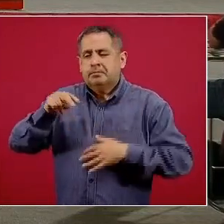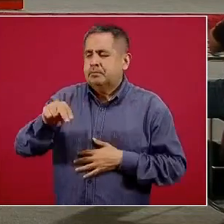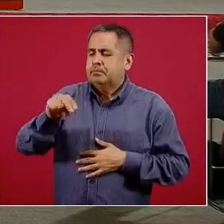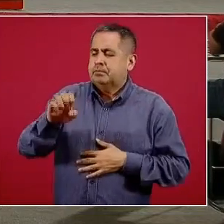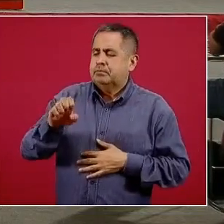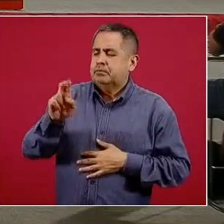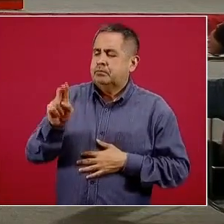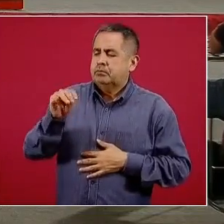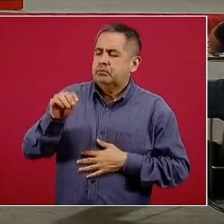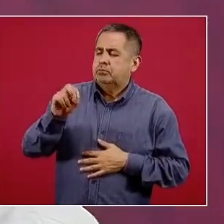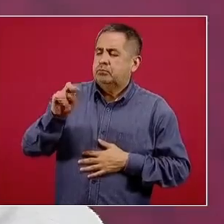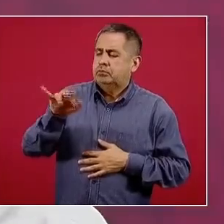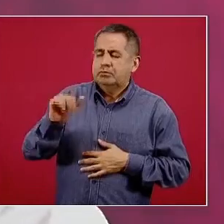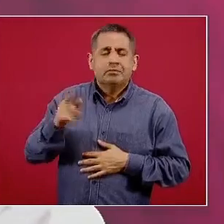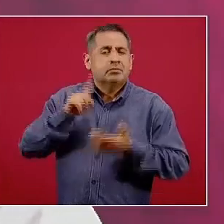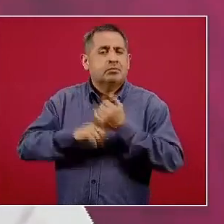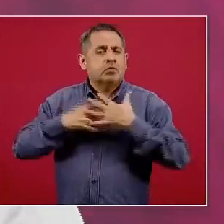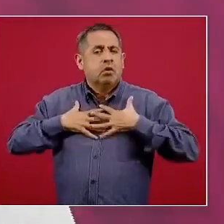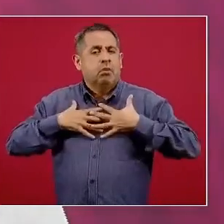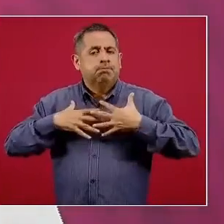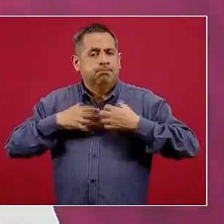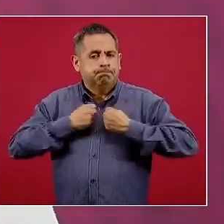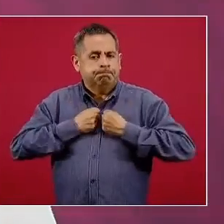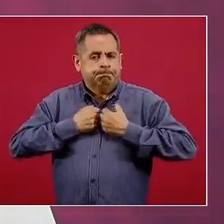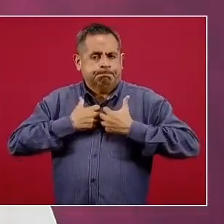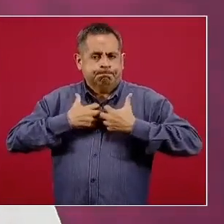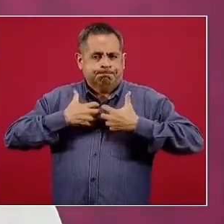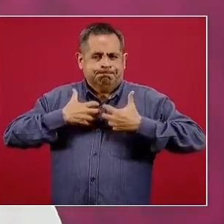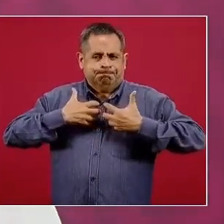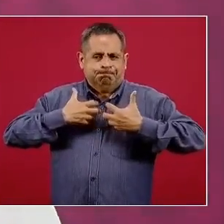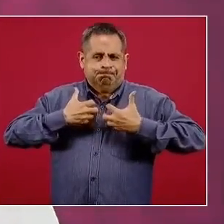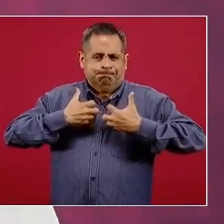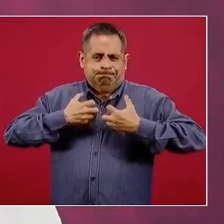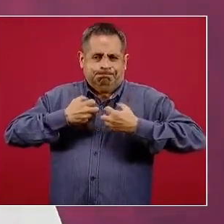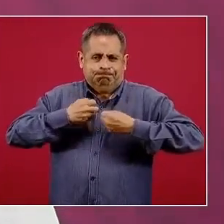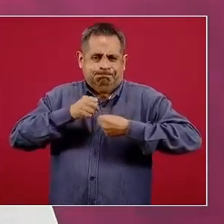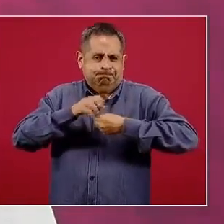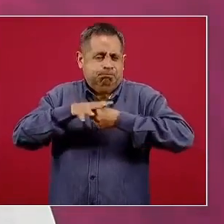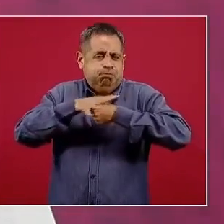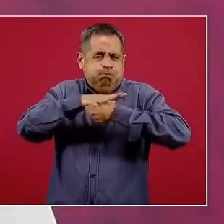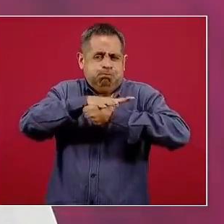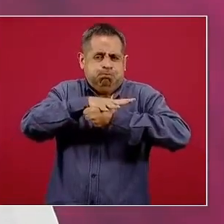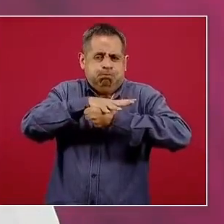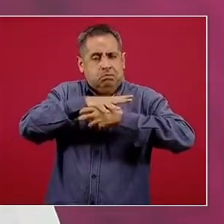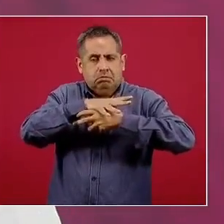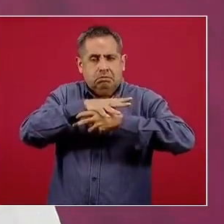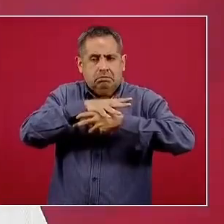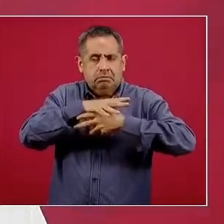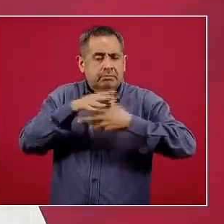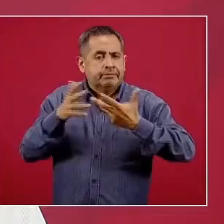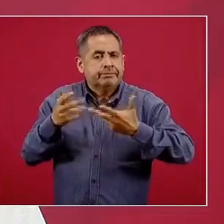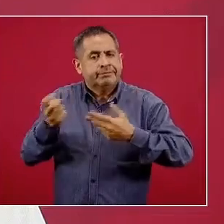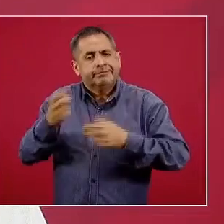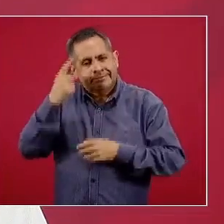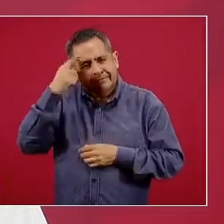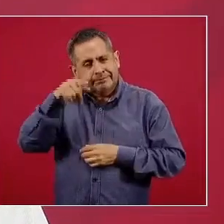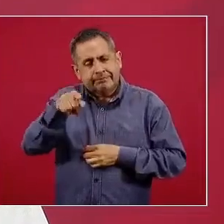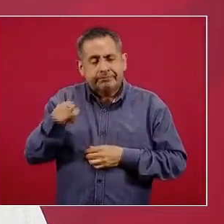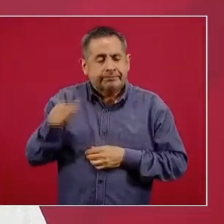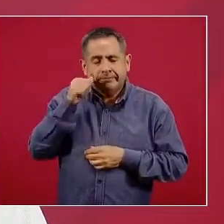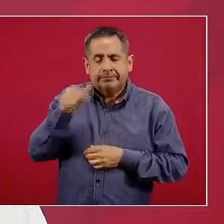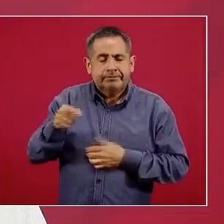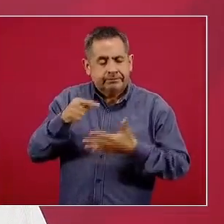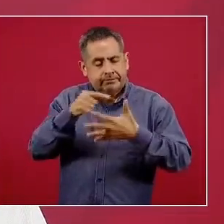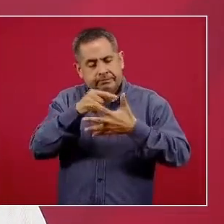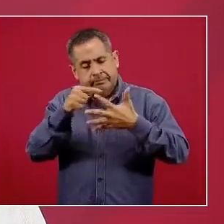es la inflamación de los pulmones, generalmente atribuida a causas infecciosas, es en general la